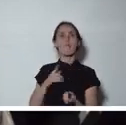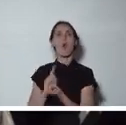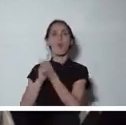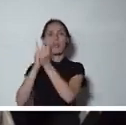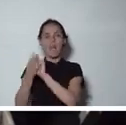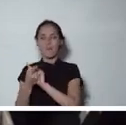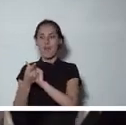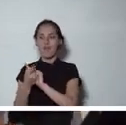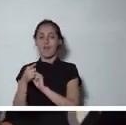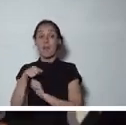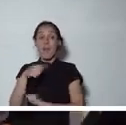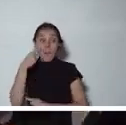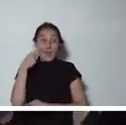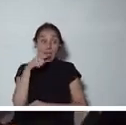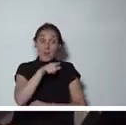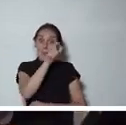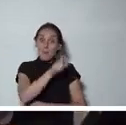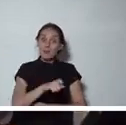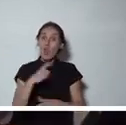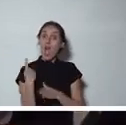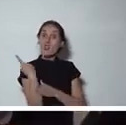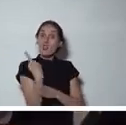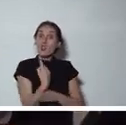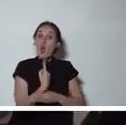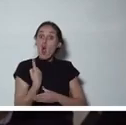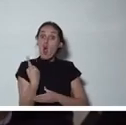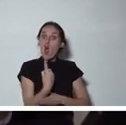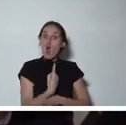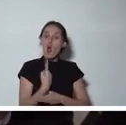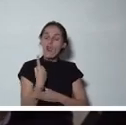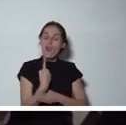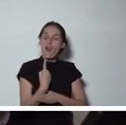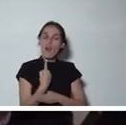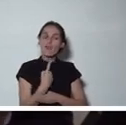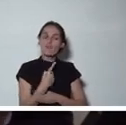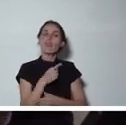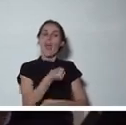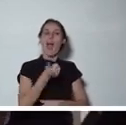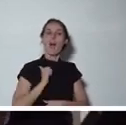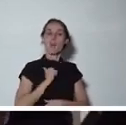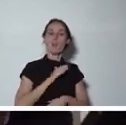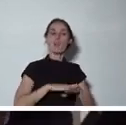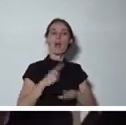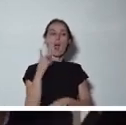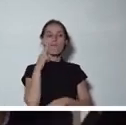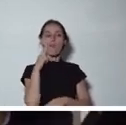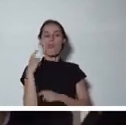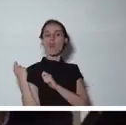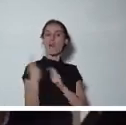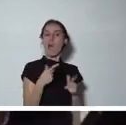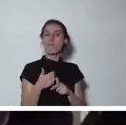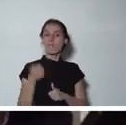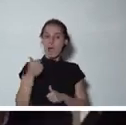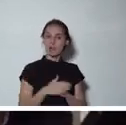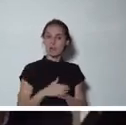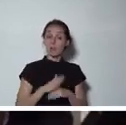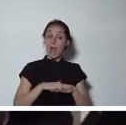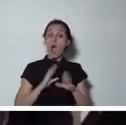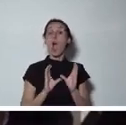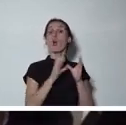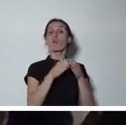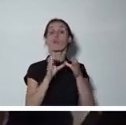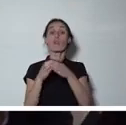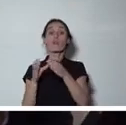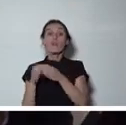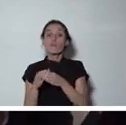soledad para intentar generar cada vez más miedo para intentar que rompamos todos nuestros vínculos comunitarios que